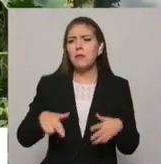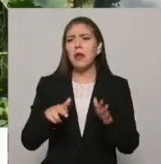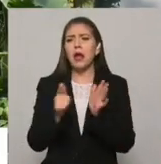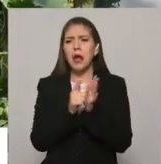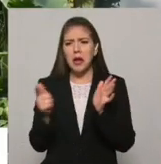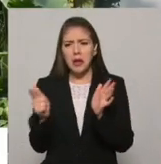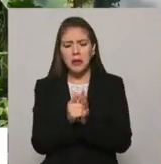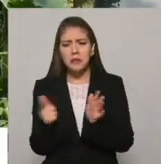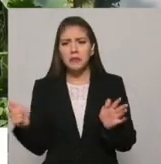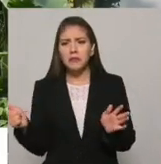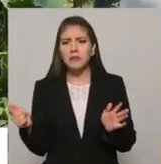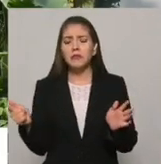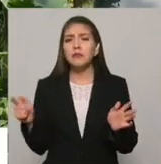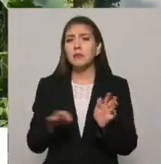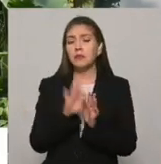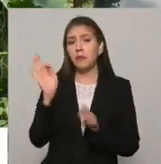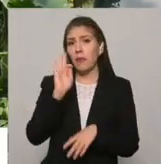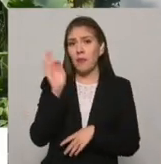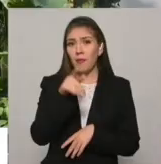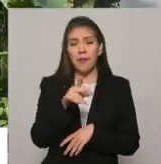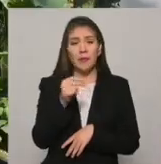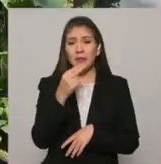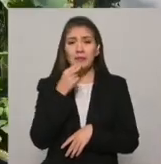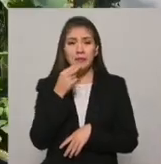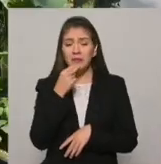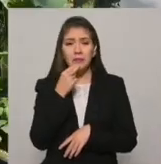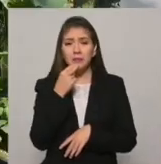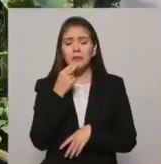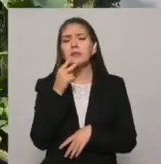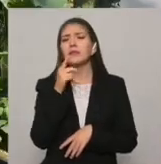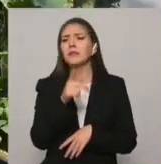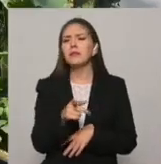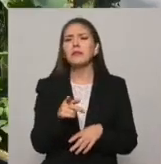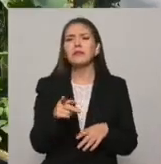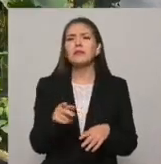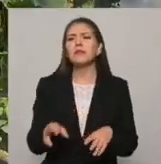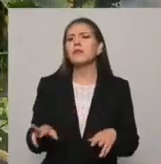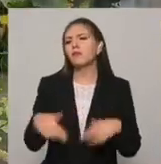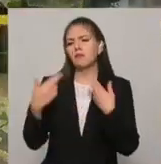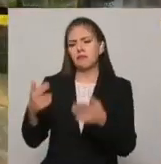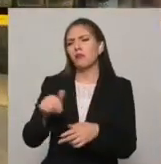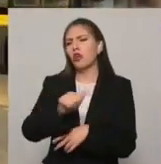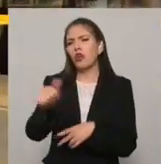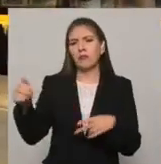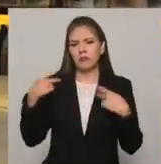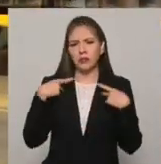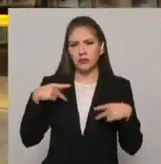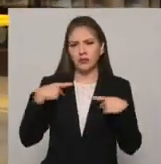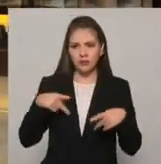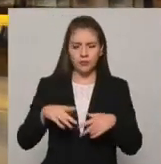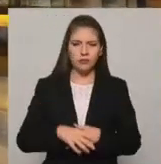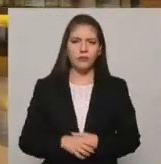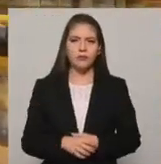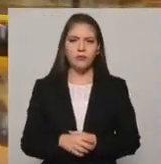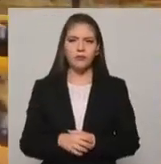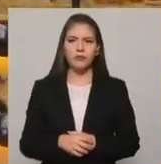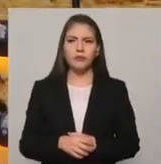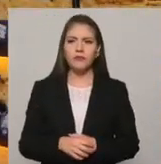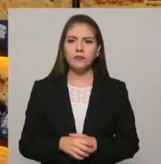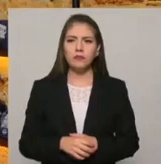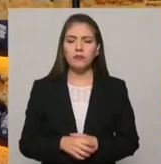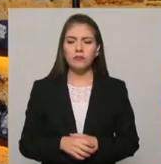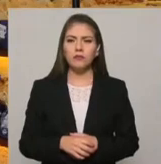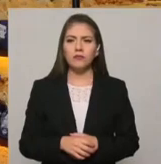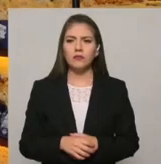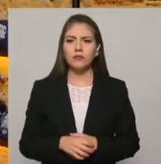Entonces, como que la idea es que si tú ya no lo necesitas o ya no tiene uso para ti, para alguien más sí lo puede tener, ¿no? Y cuando pasan